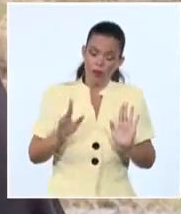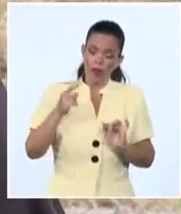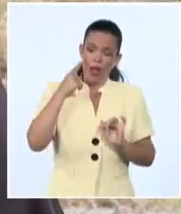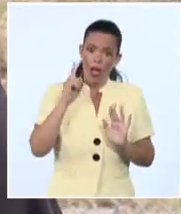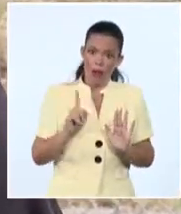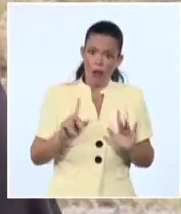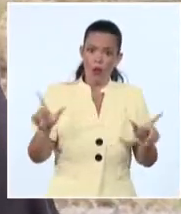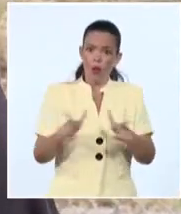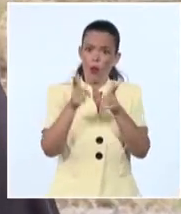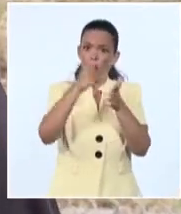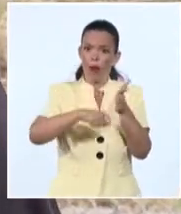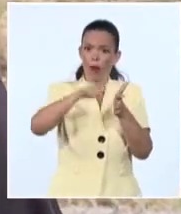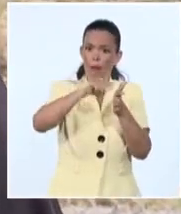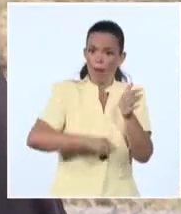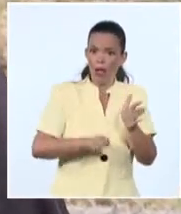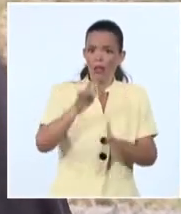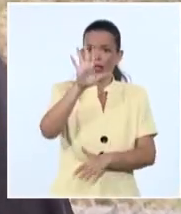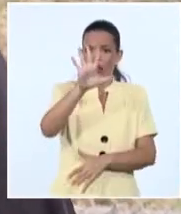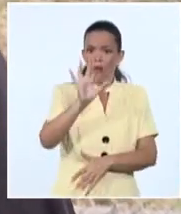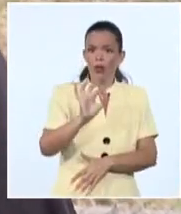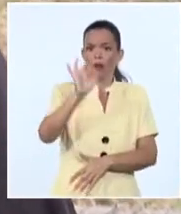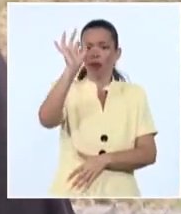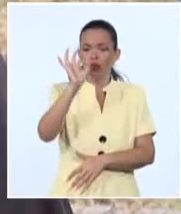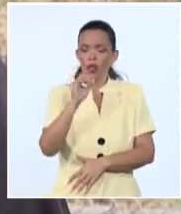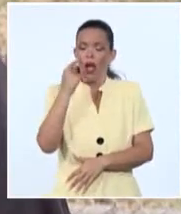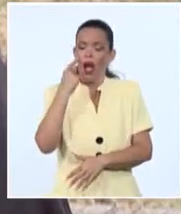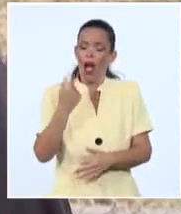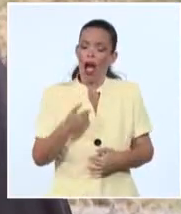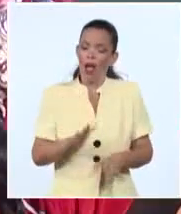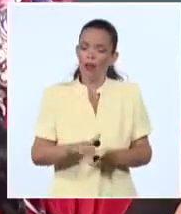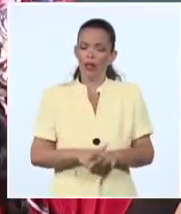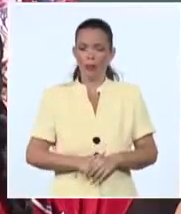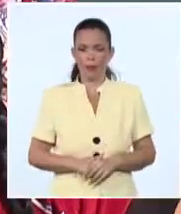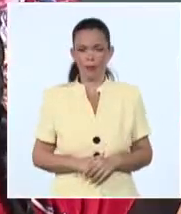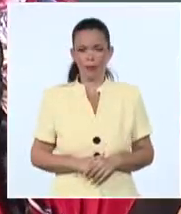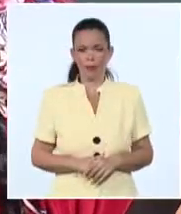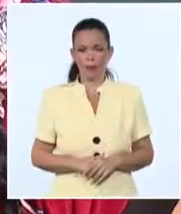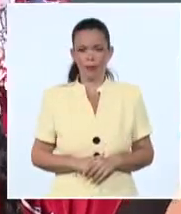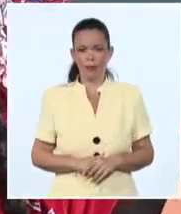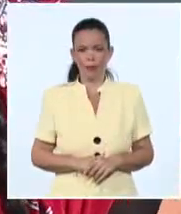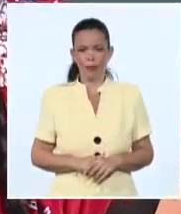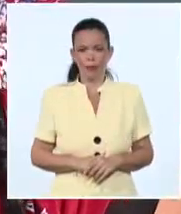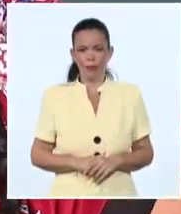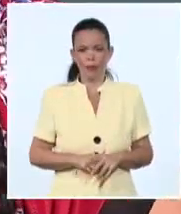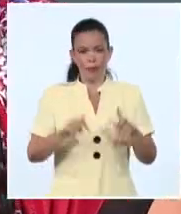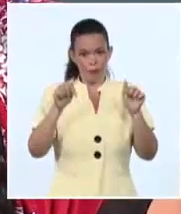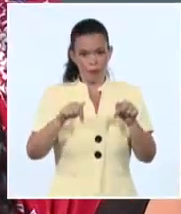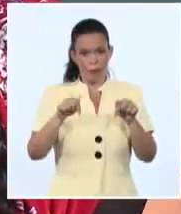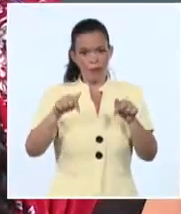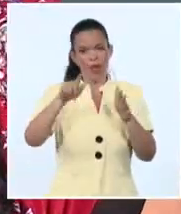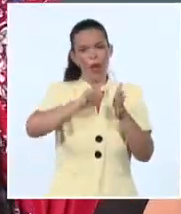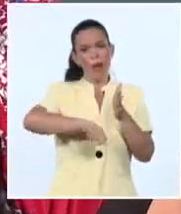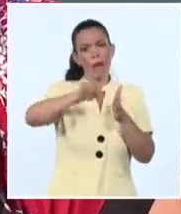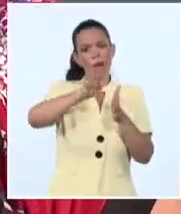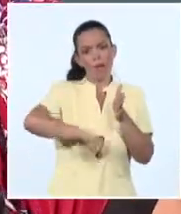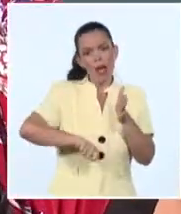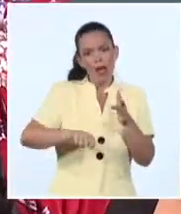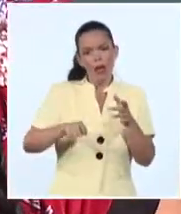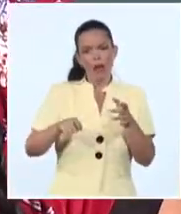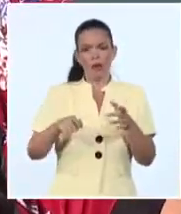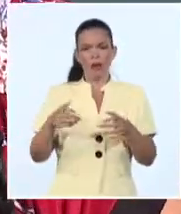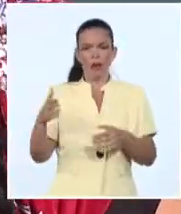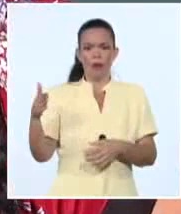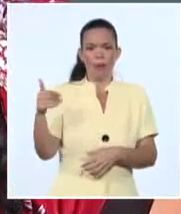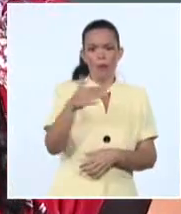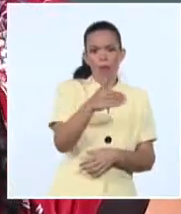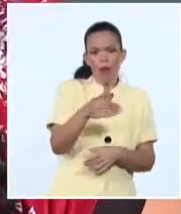comprometido con la dirección del país y con nuestra provincia. Tenemos un plan del crecimiento de alevines